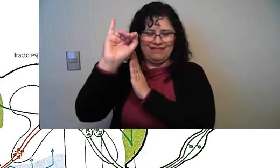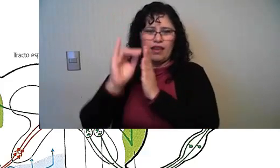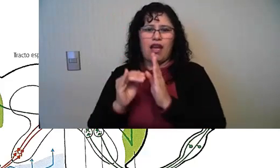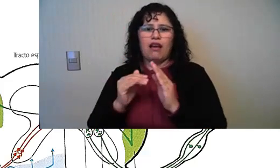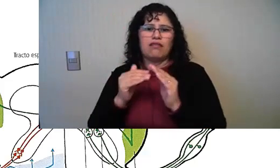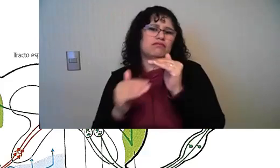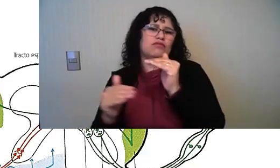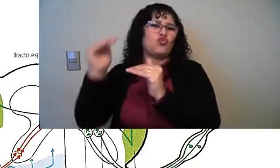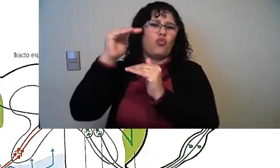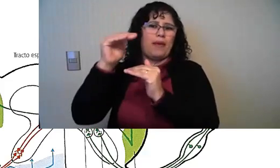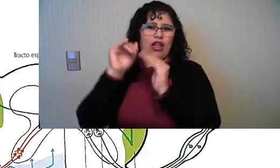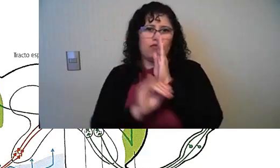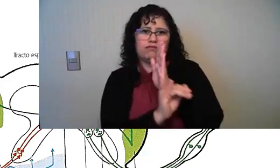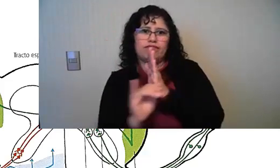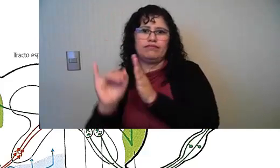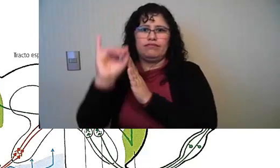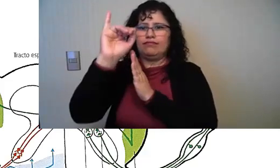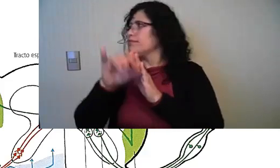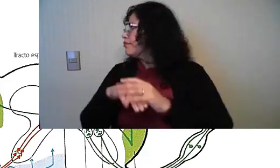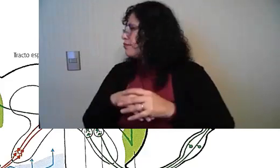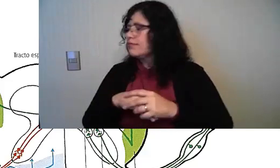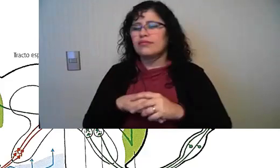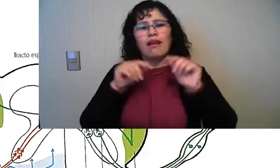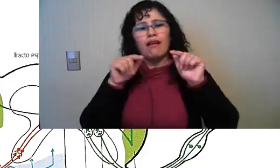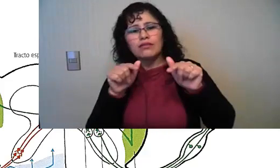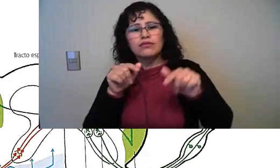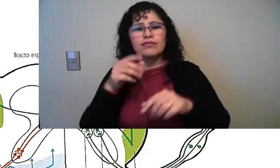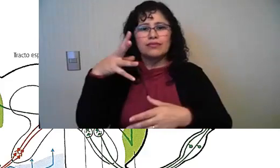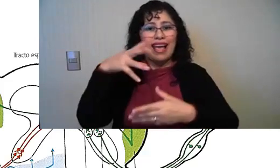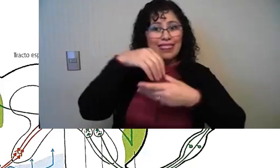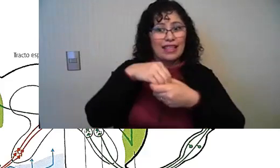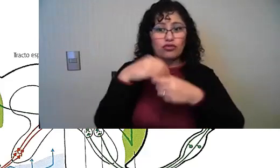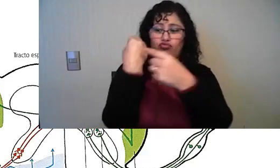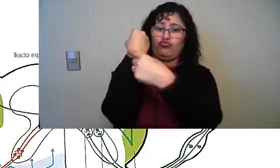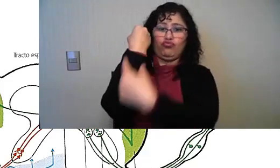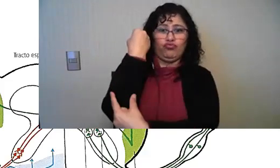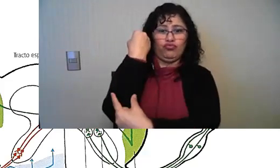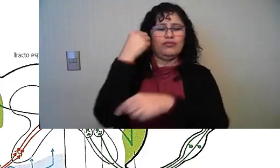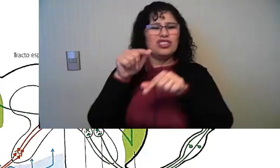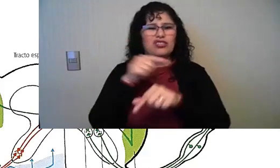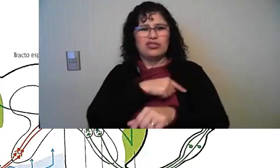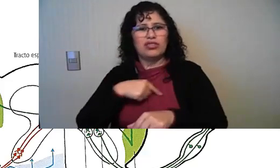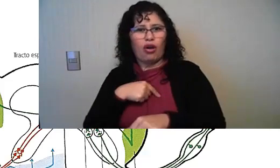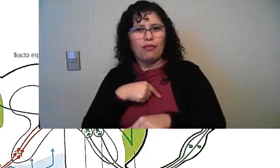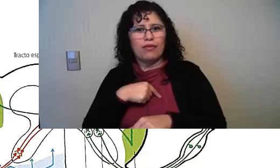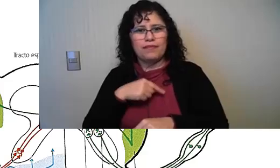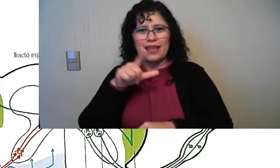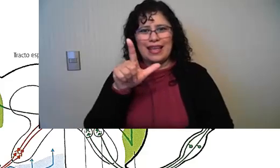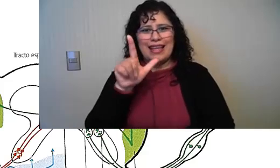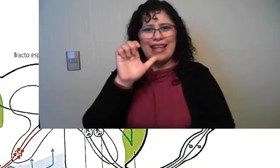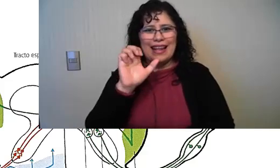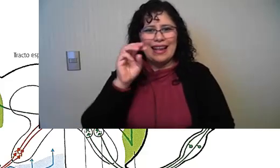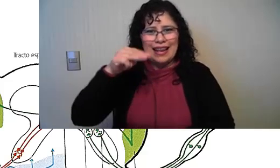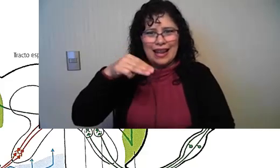superiores por este elemento que está aquí y que va a encontrar dentro del tronco encefálico, que se llama lemnisco